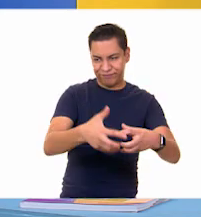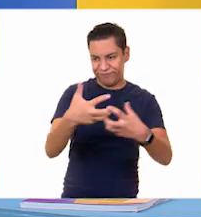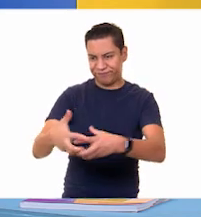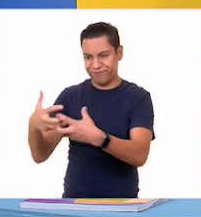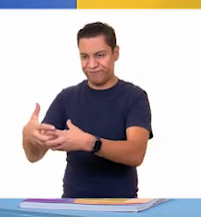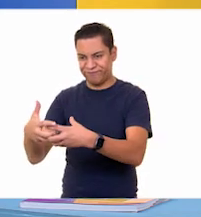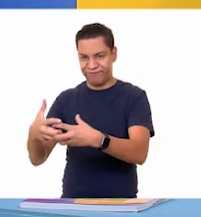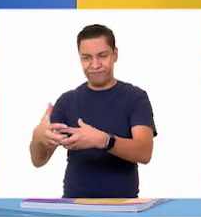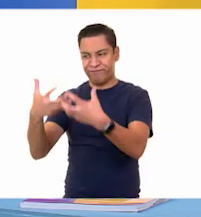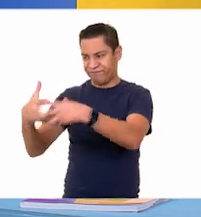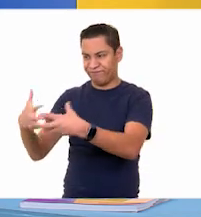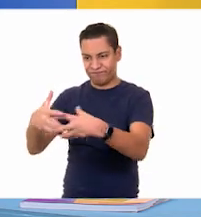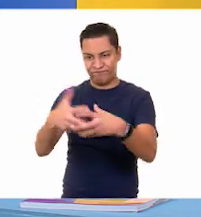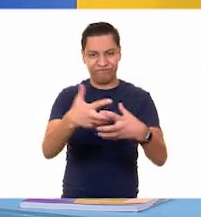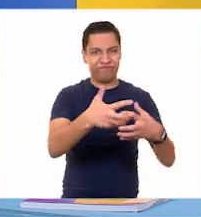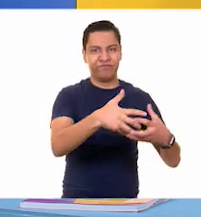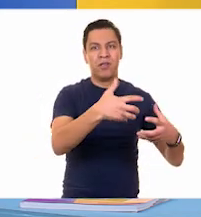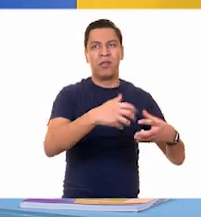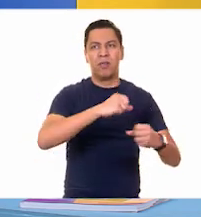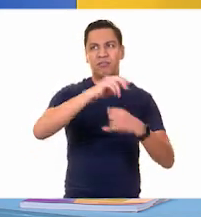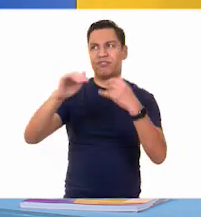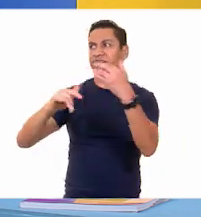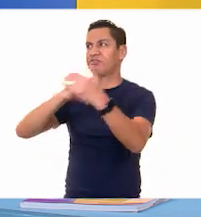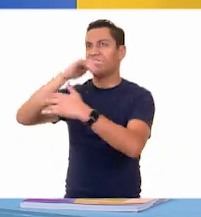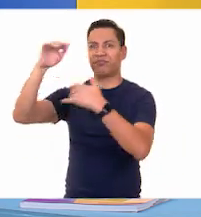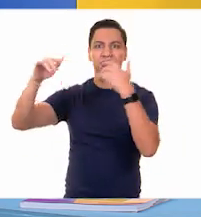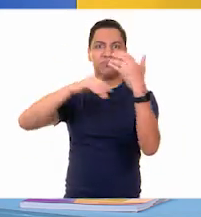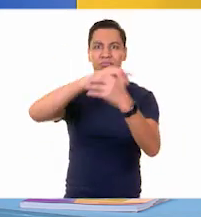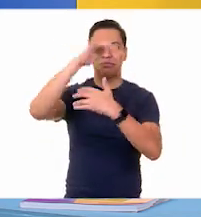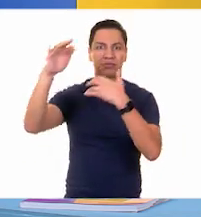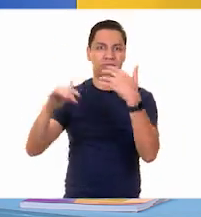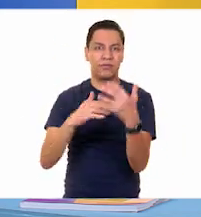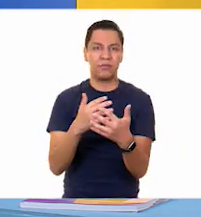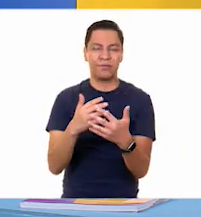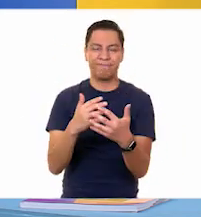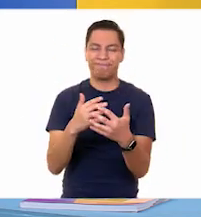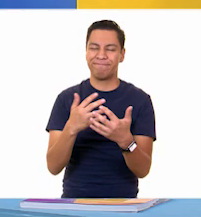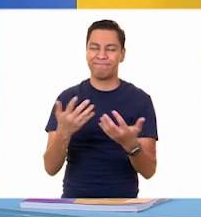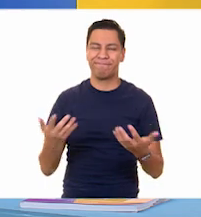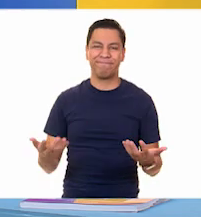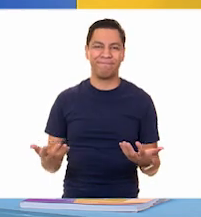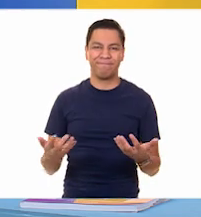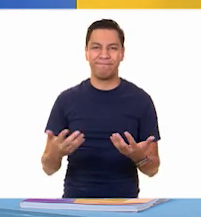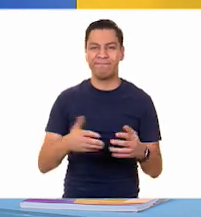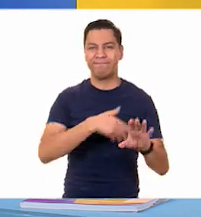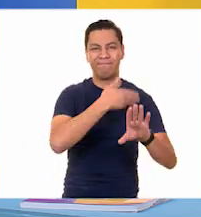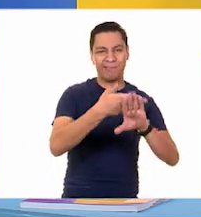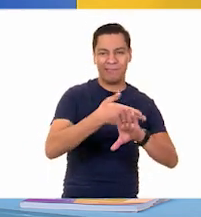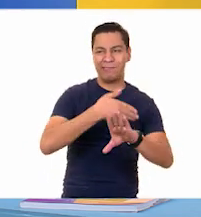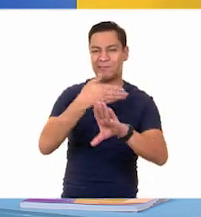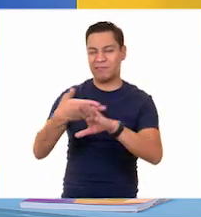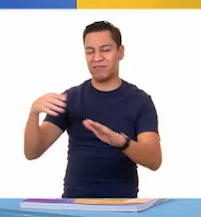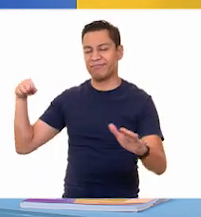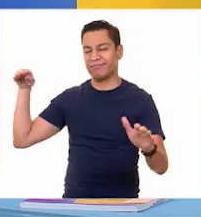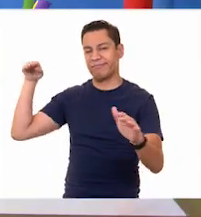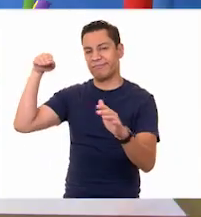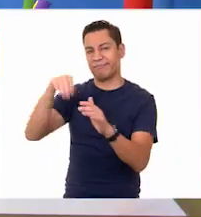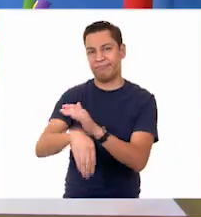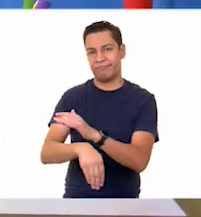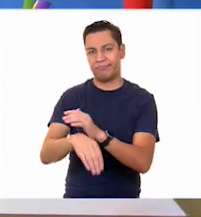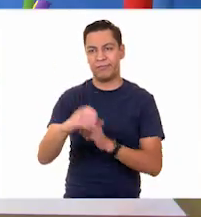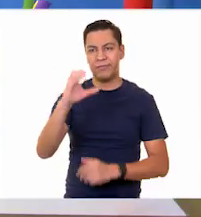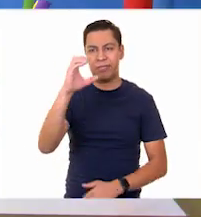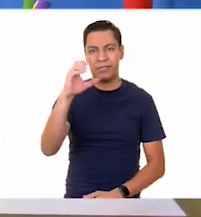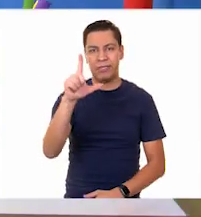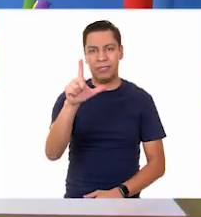mundo entero empezó a percatarse de que el proceso de industrialización tiene múltiples consecuencias negativas.